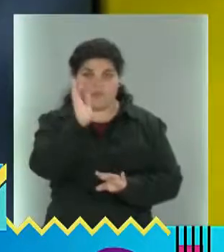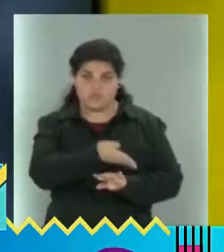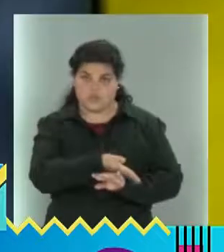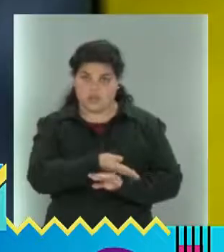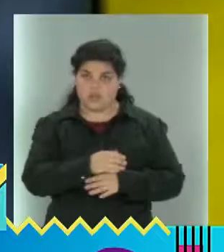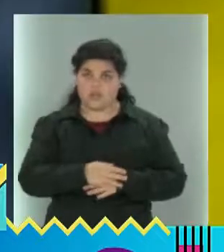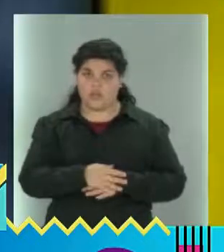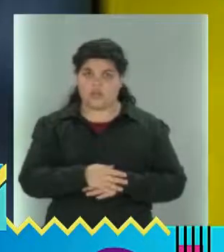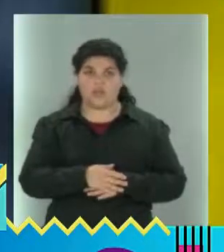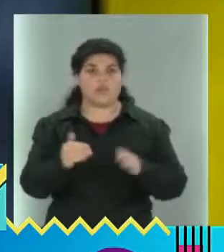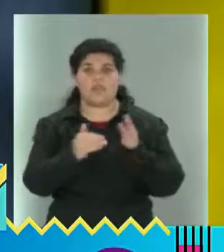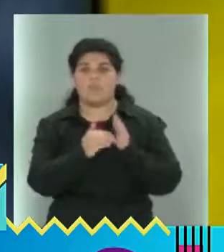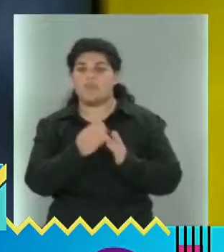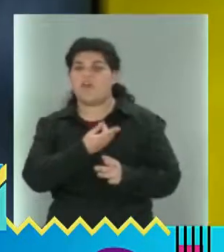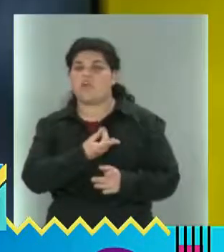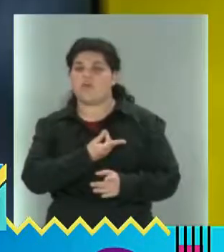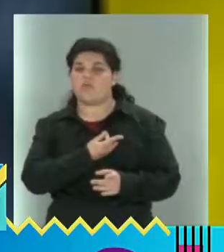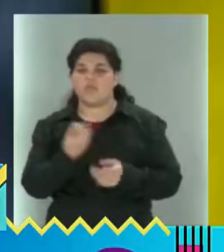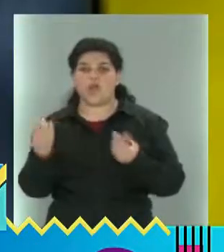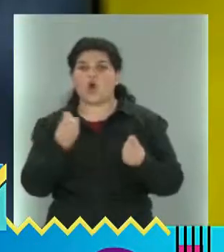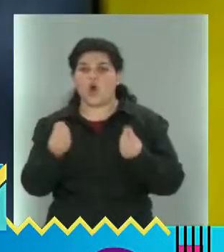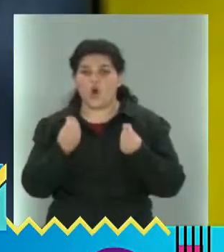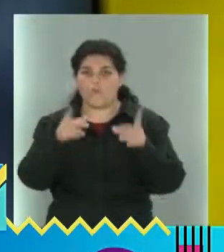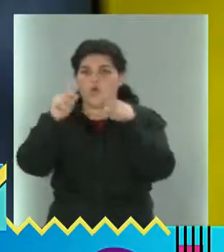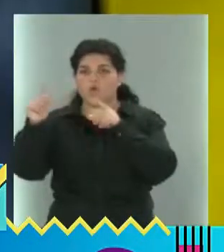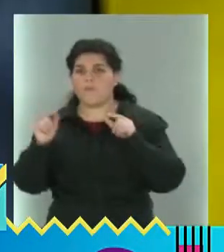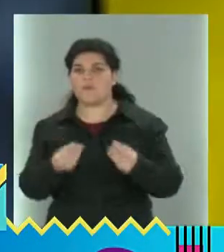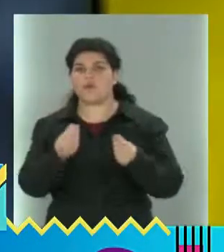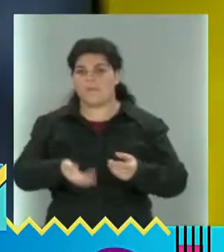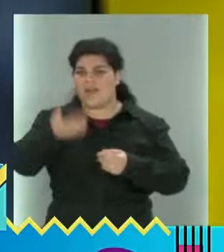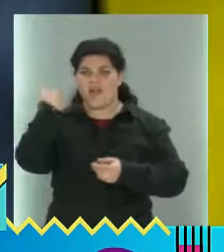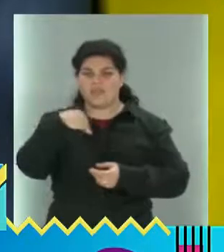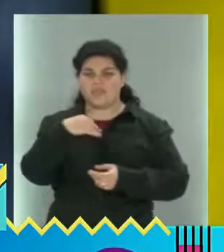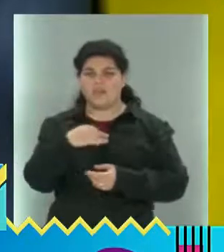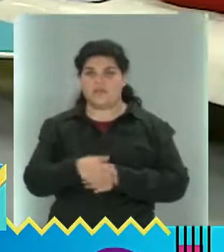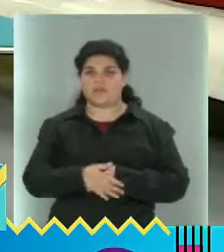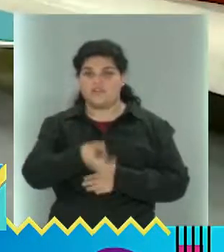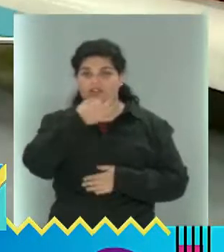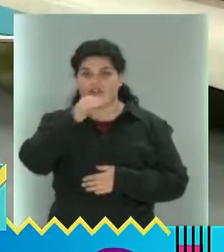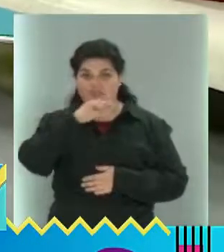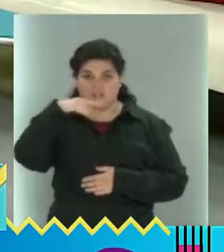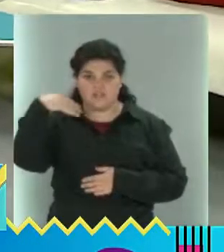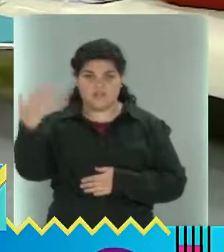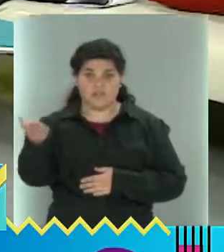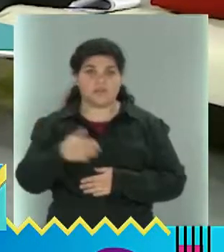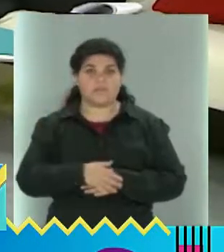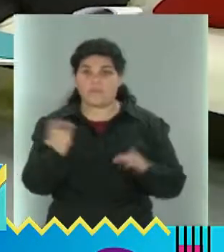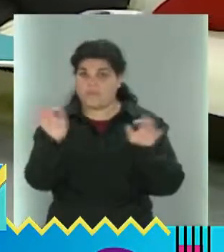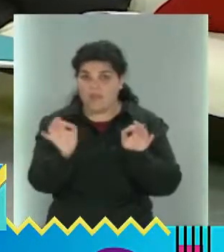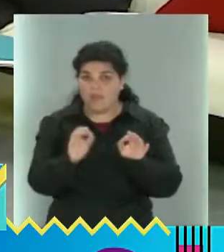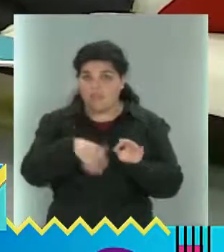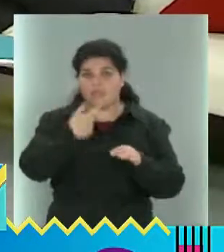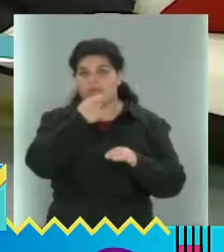porque depende de la base de la cual saliste. Si vos no estabas importando nada y de golpe empezaste a importar 10, tenés un aumento